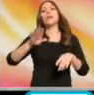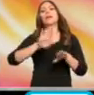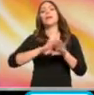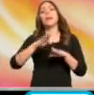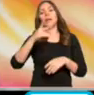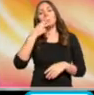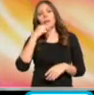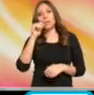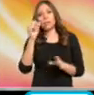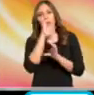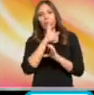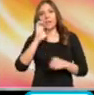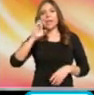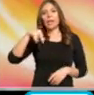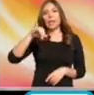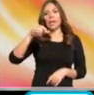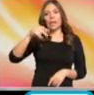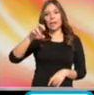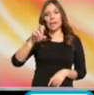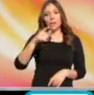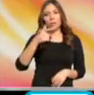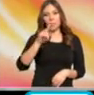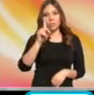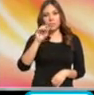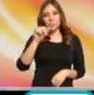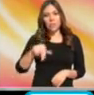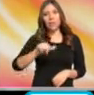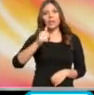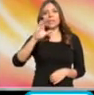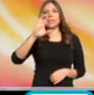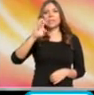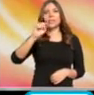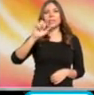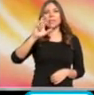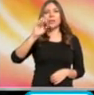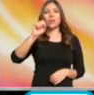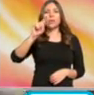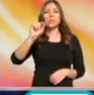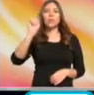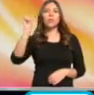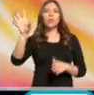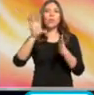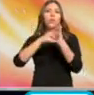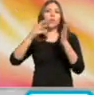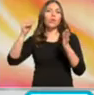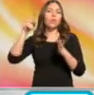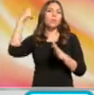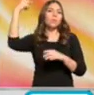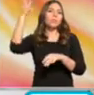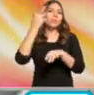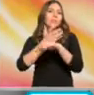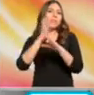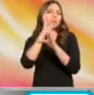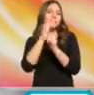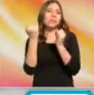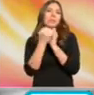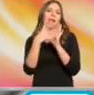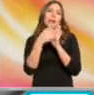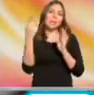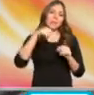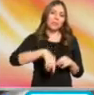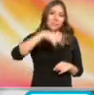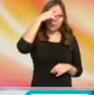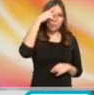Costa, que copiaban los modelos norteamericanos, los grandes baladistas norteamericanos. Y esa moda siguió hasta los años 70